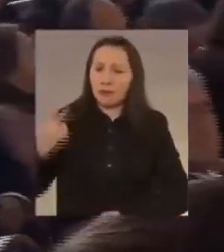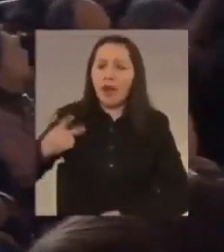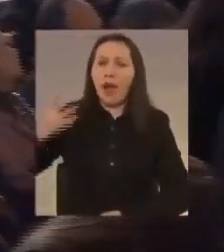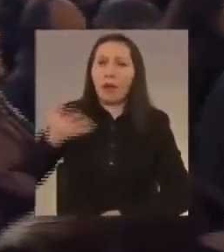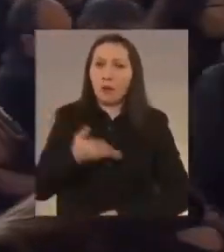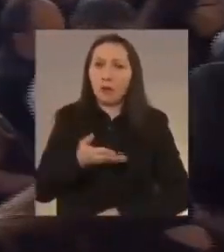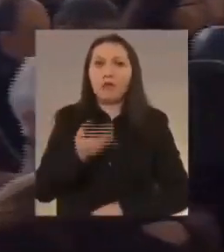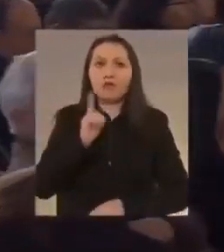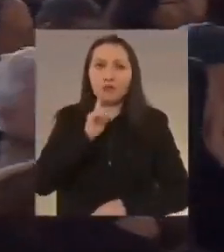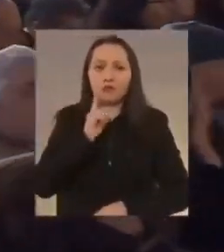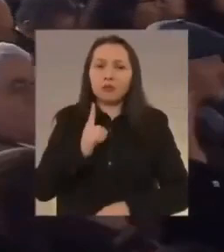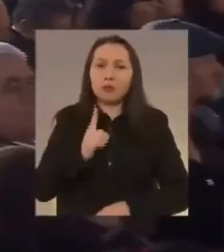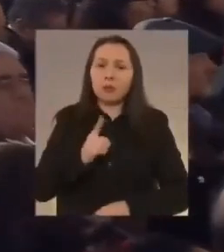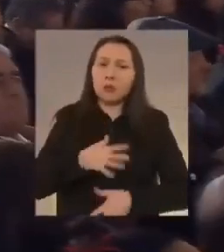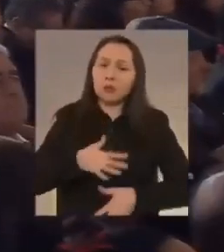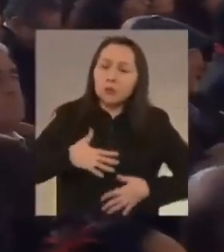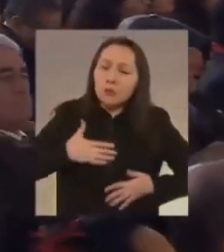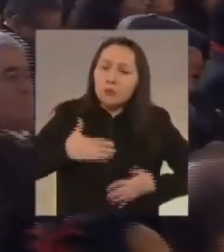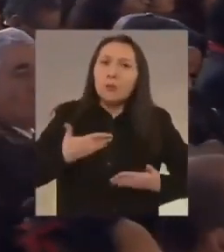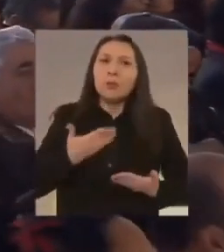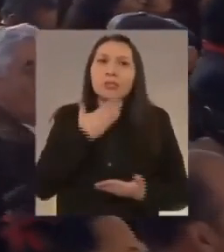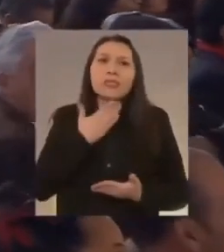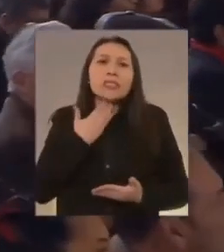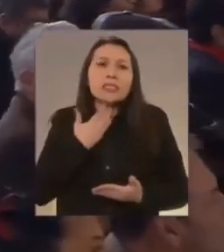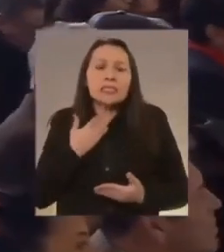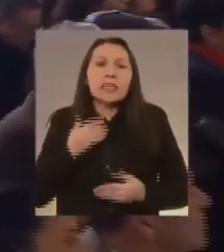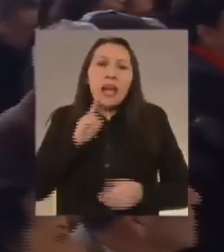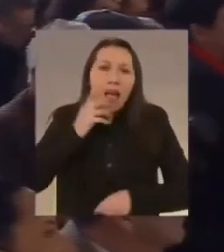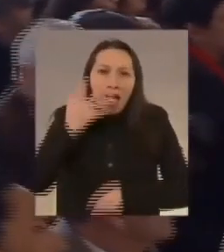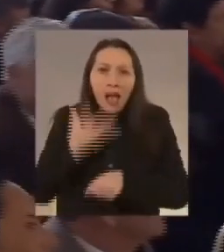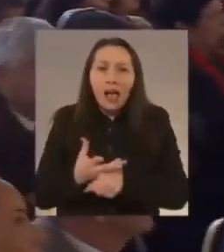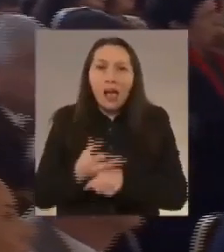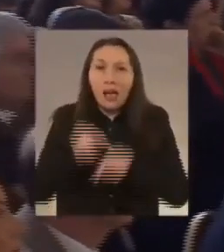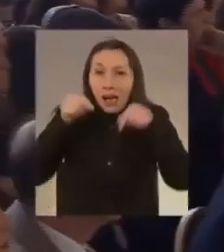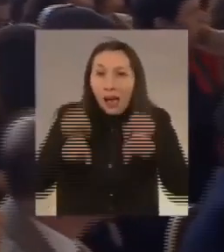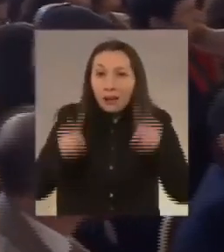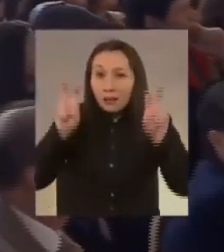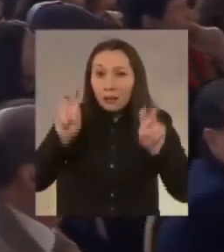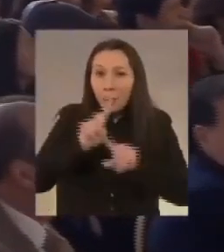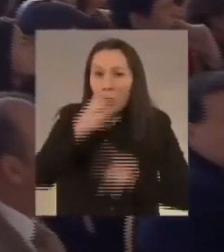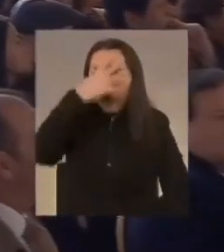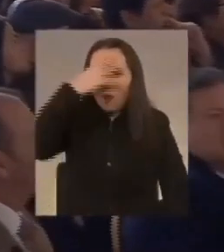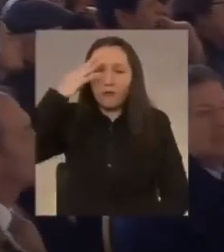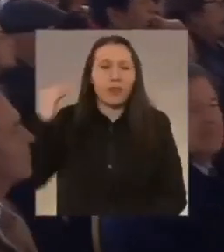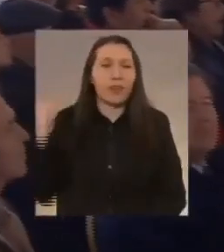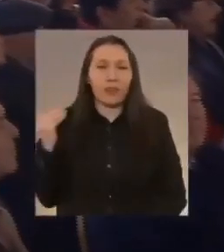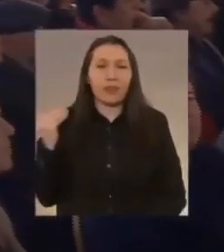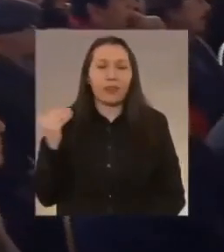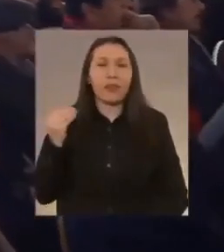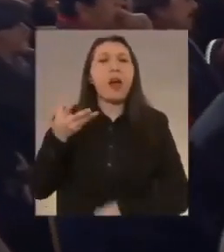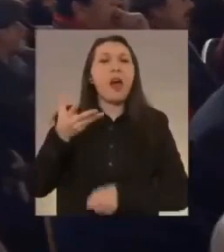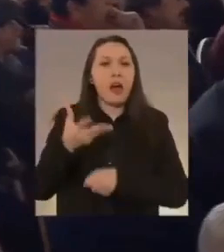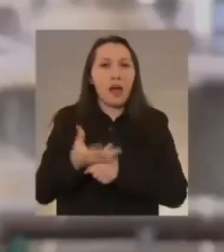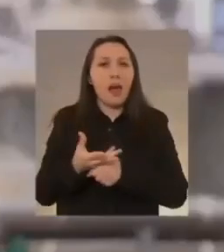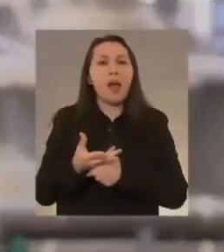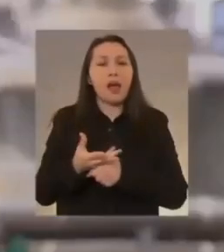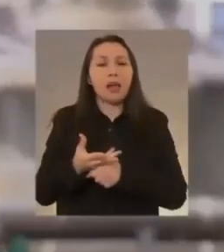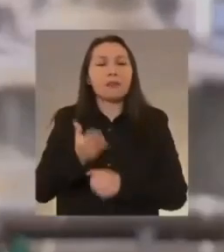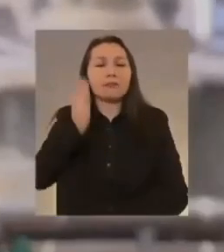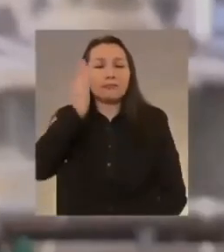tiene? ¿Qué deseos tiene de que esto no se olvide y que exista